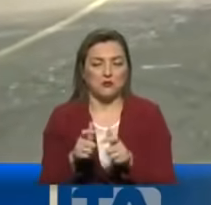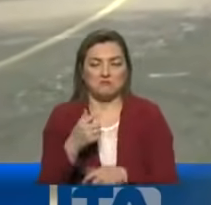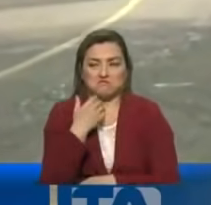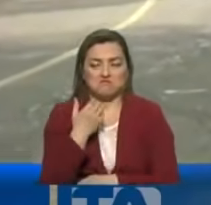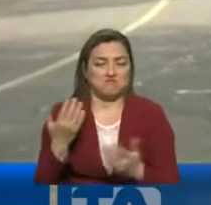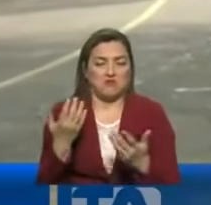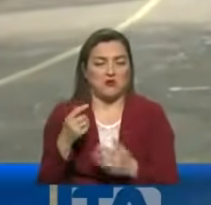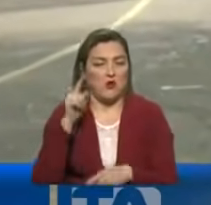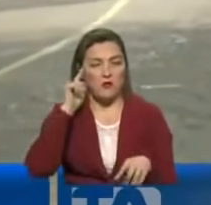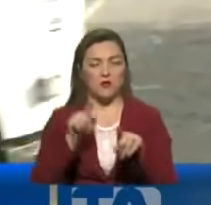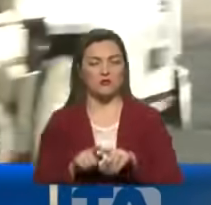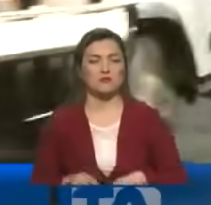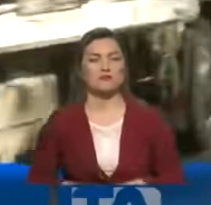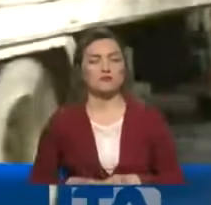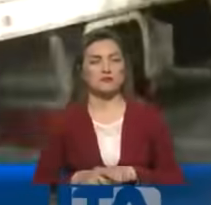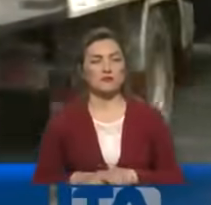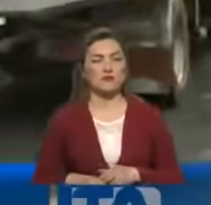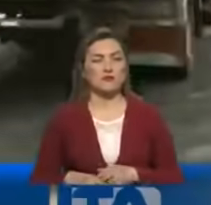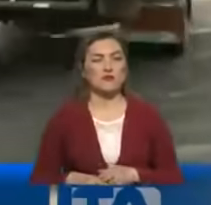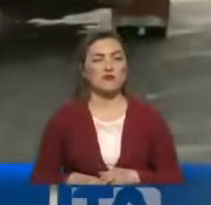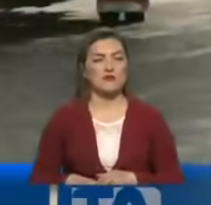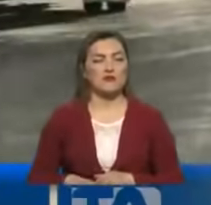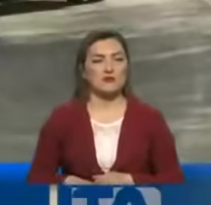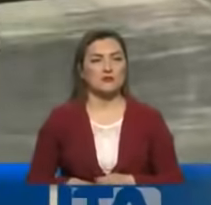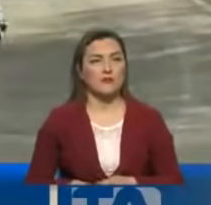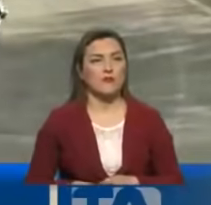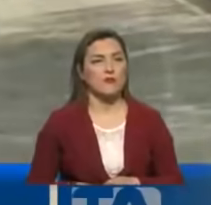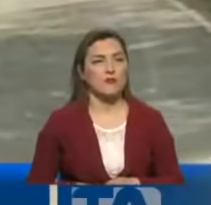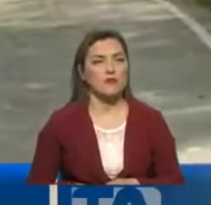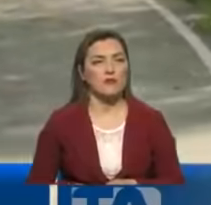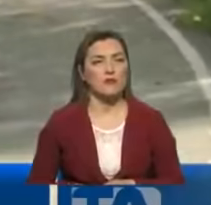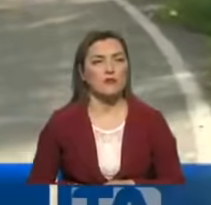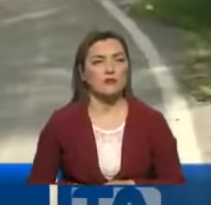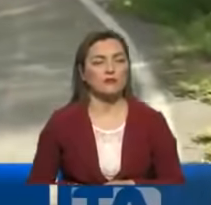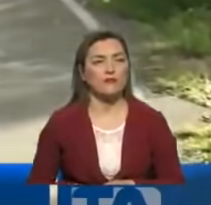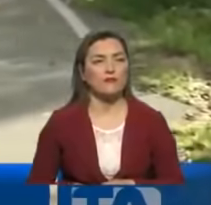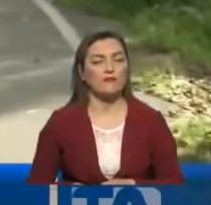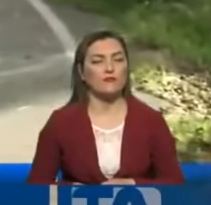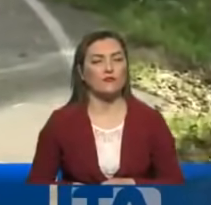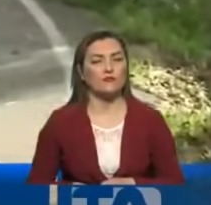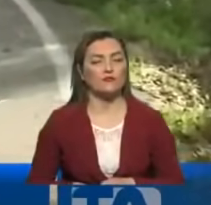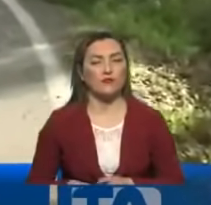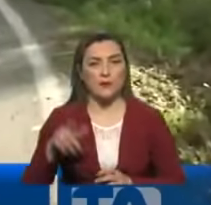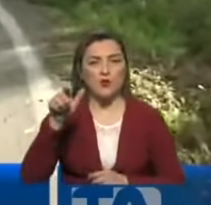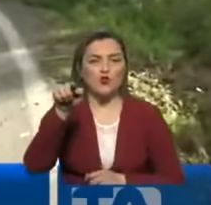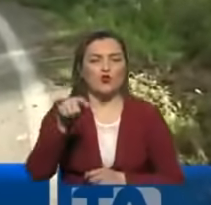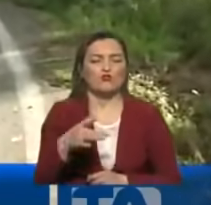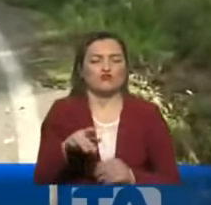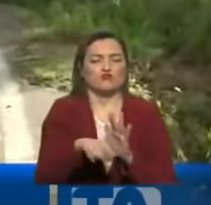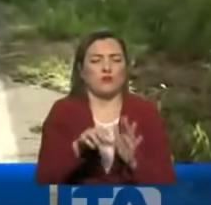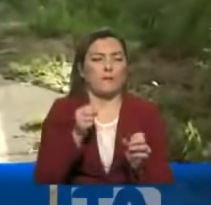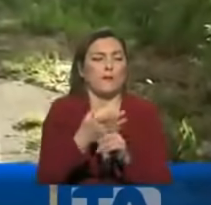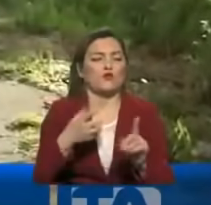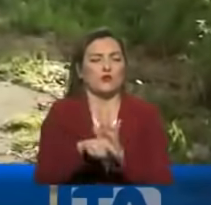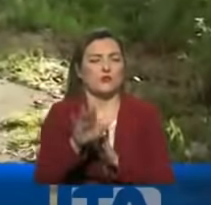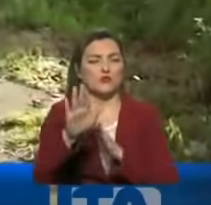esta situación. Vamos a conversar con otra de las vecinas del barrio para que nos cuente cómo le afecta a ella en su vivienda. Buenos